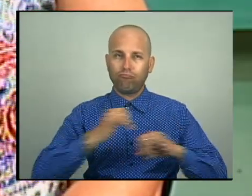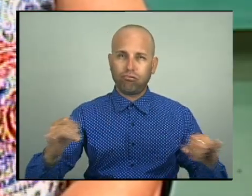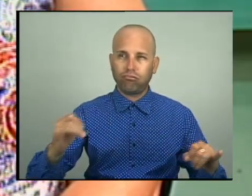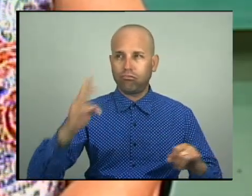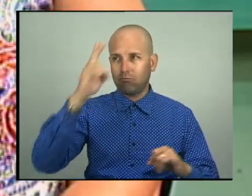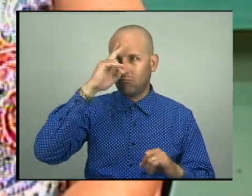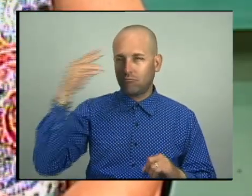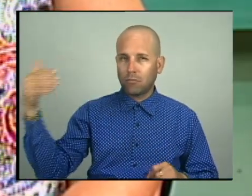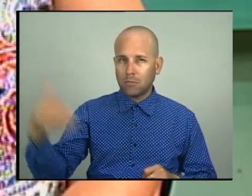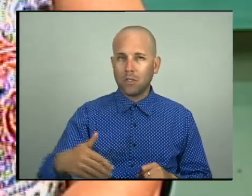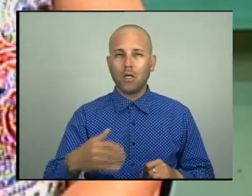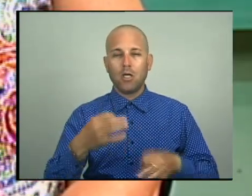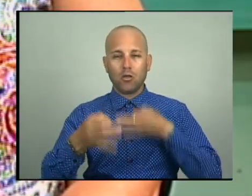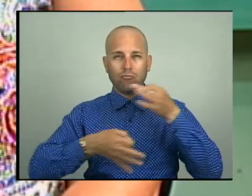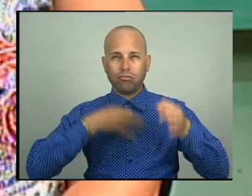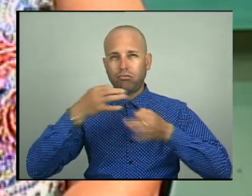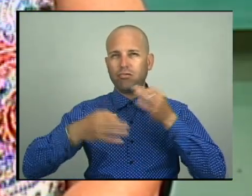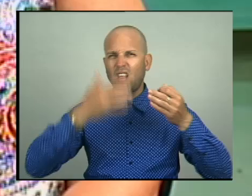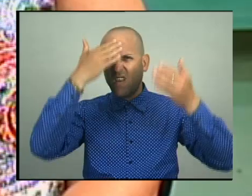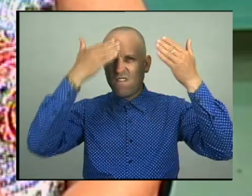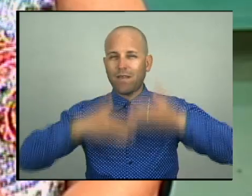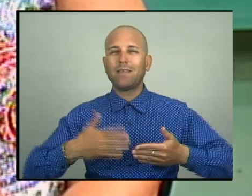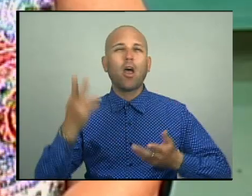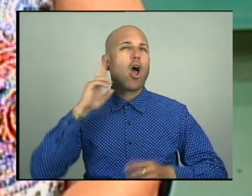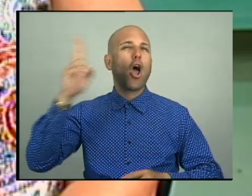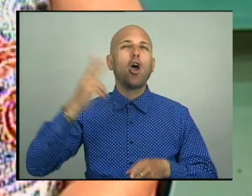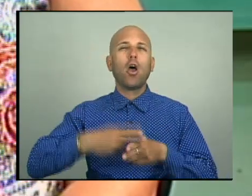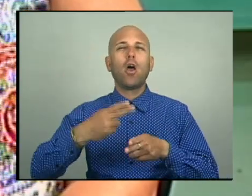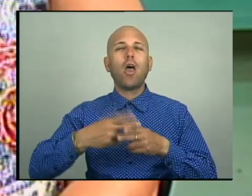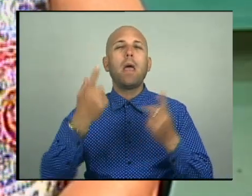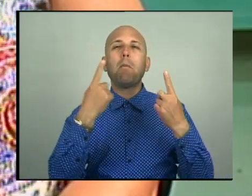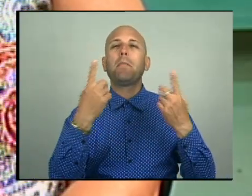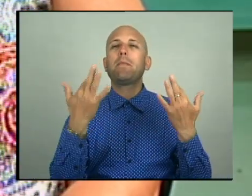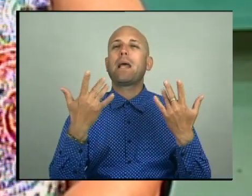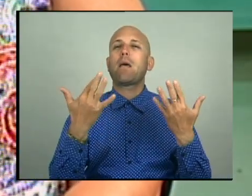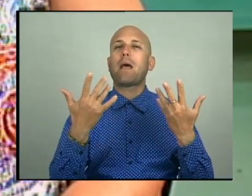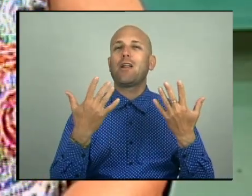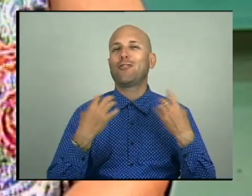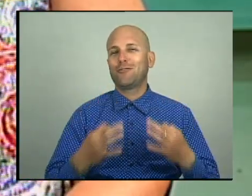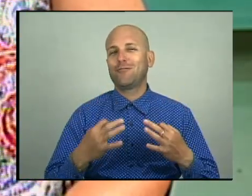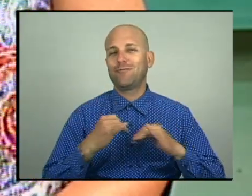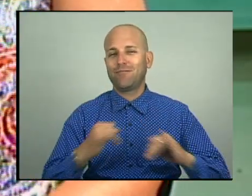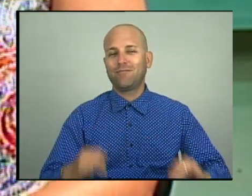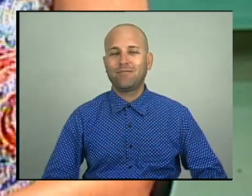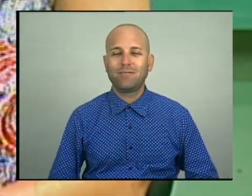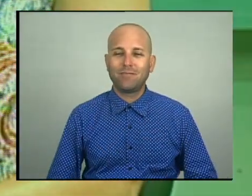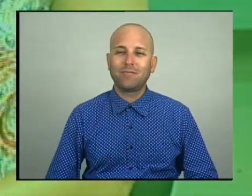porque les garantizo que aquí siempre van a tener información veraz y oportuna de primera mano.